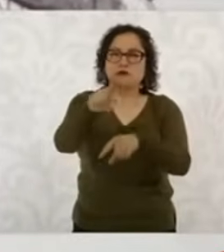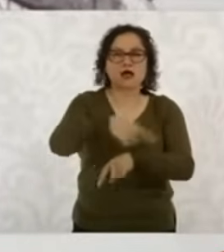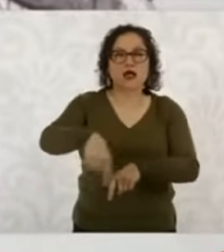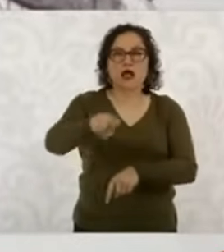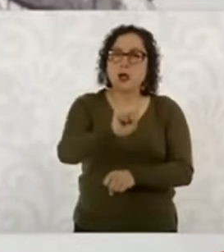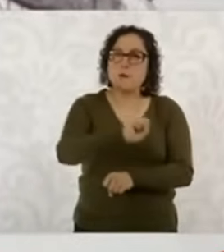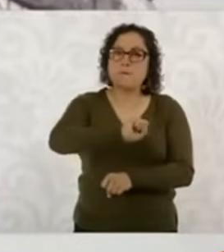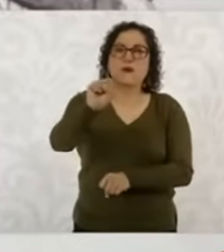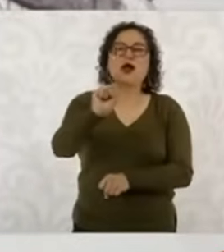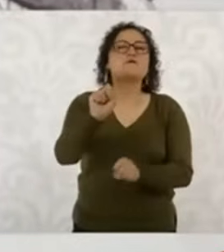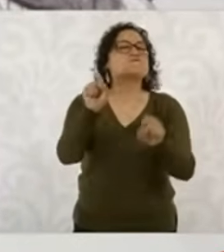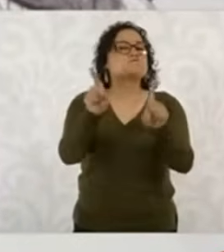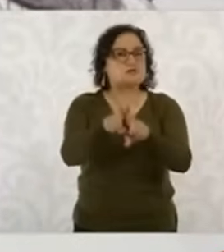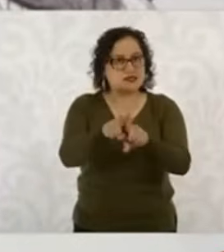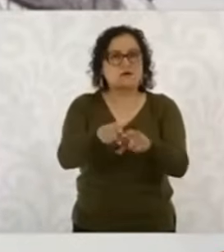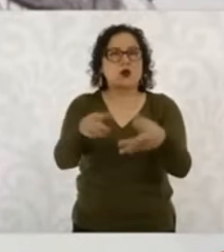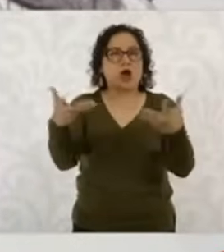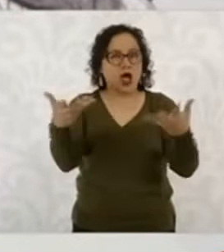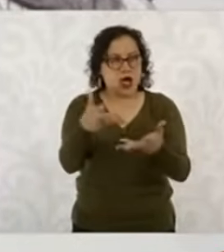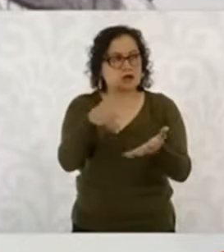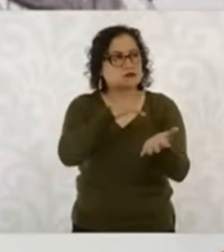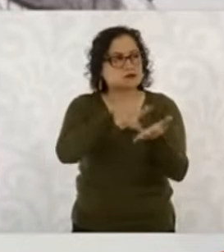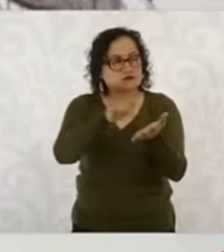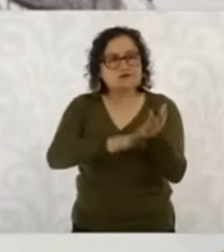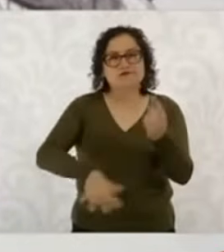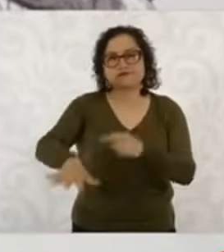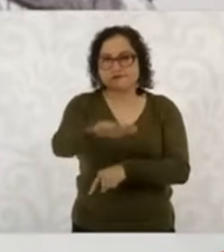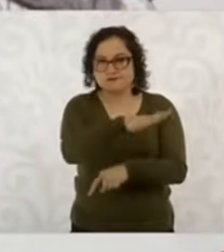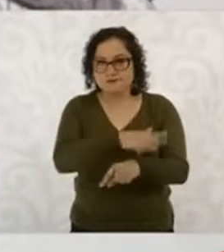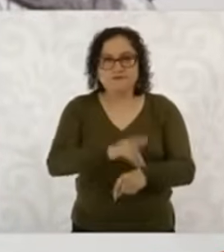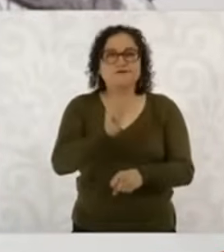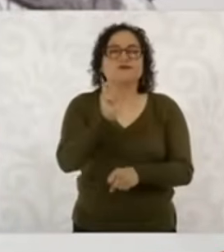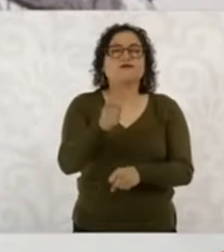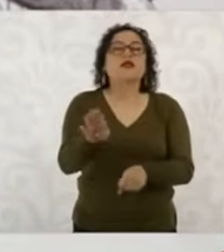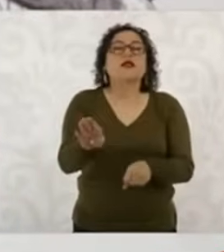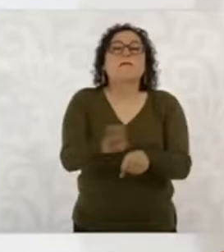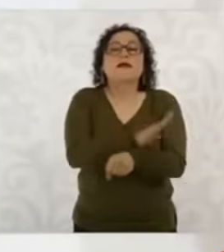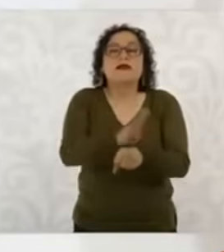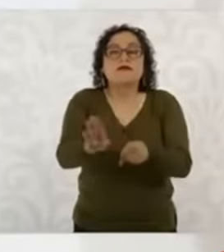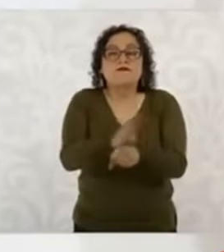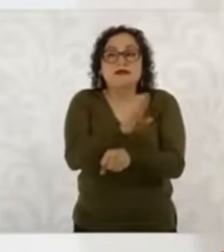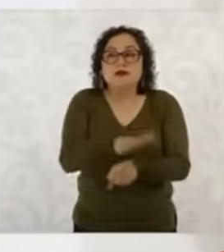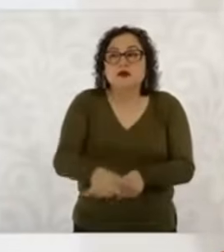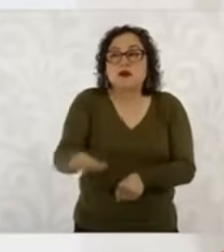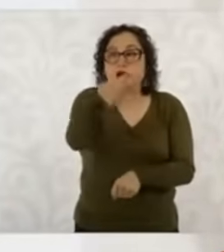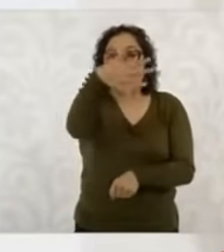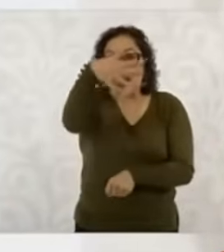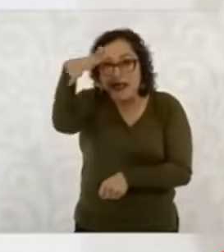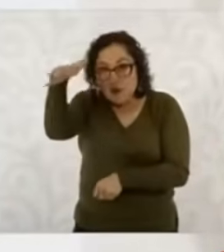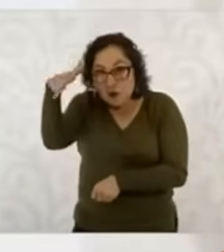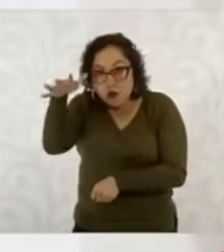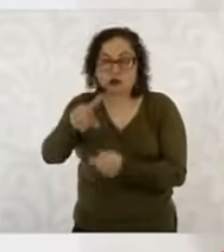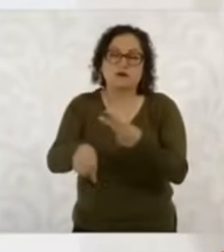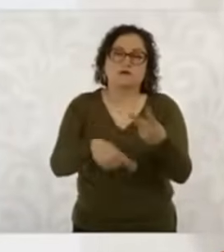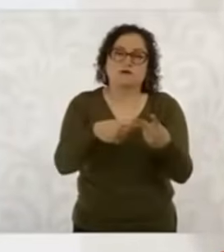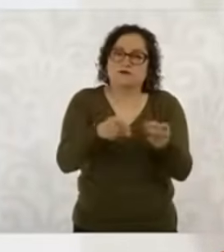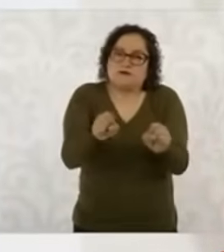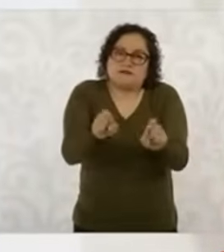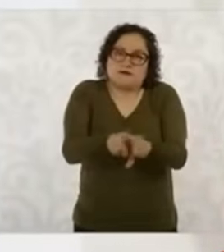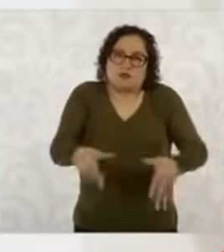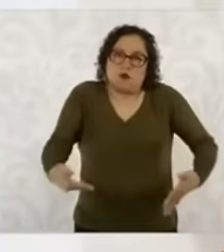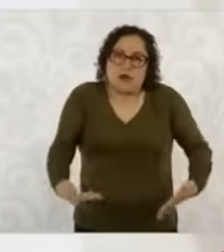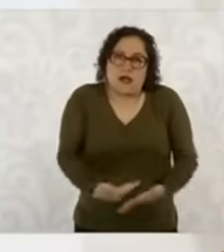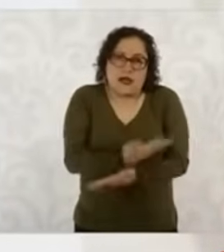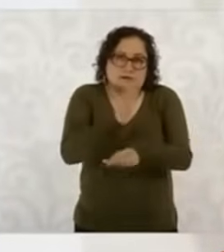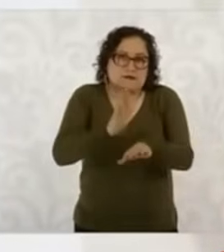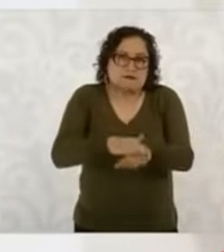garantizados, aumenta el número de beneficiarios en el caso de adultos mayores y en el caso de becas de niños y niñas, porque